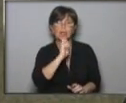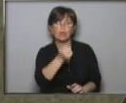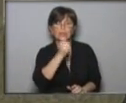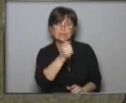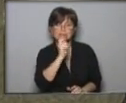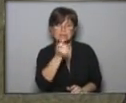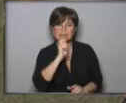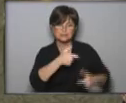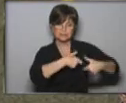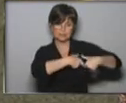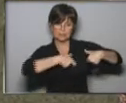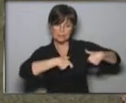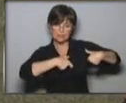periodistas en este momento escuchando